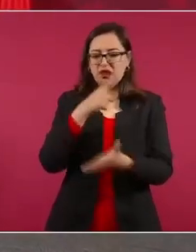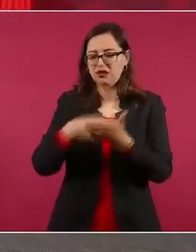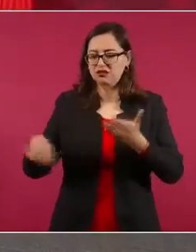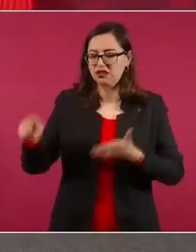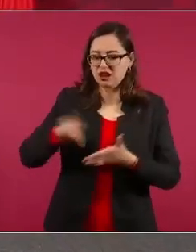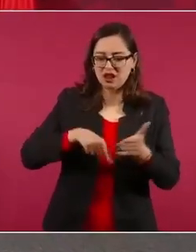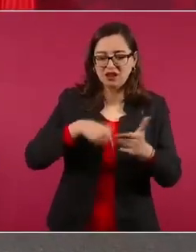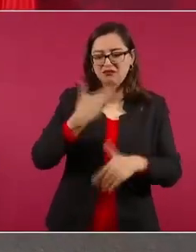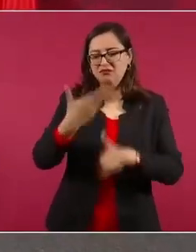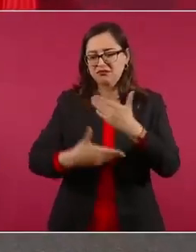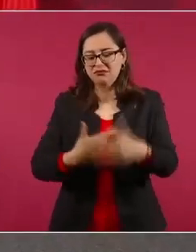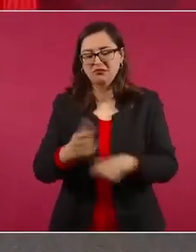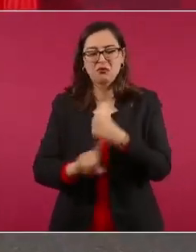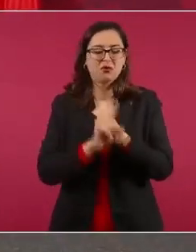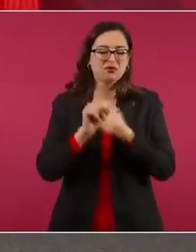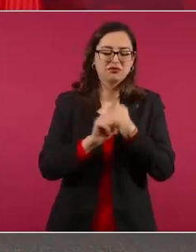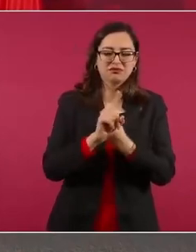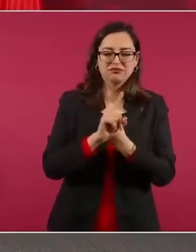Y